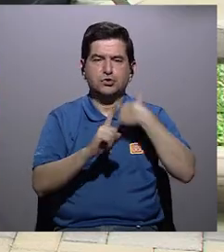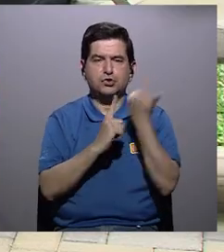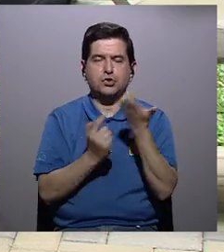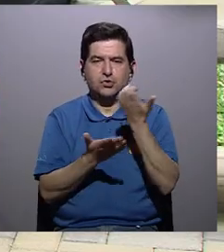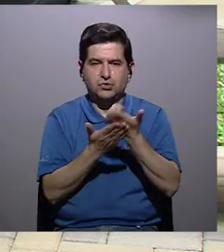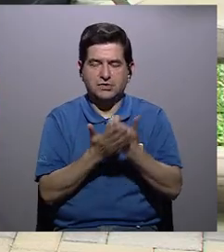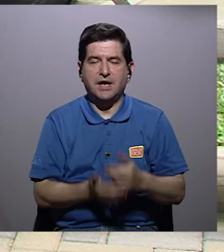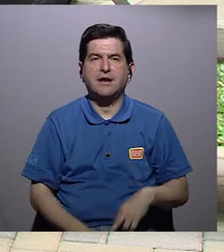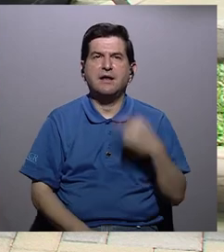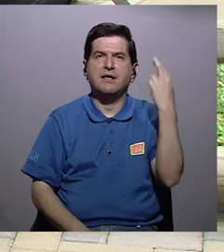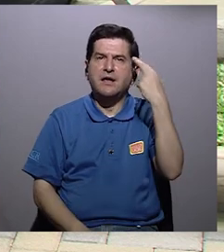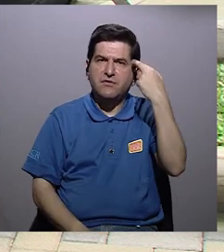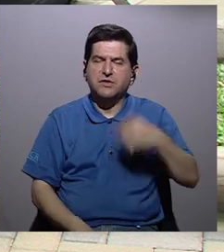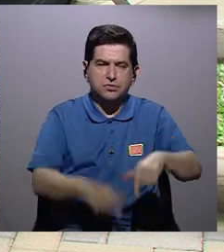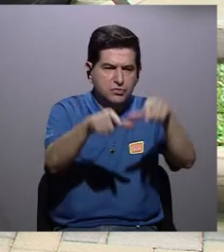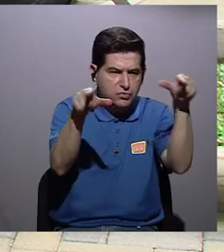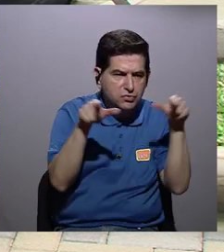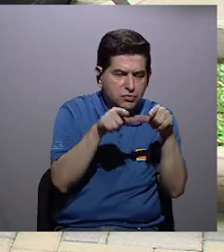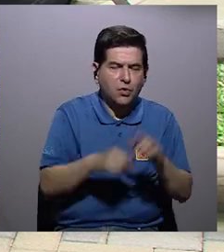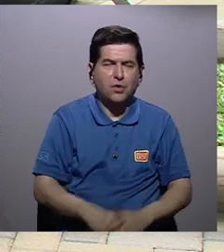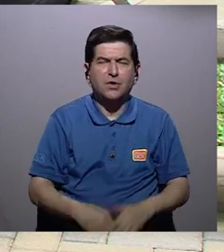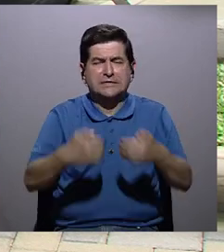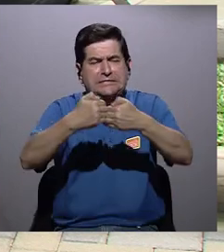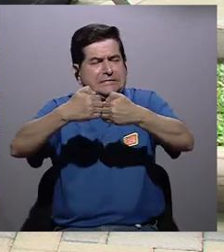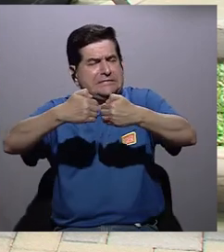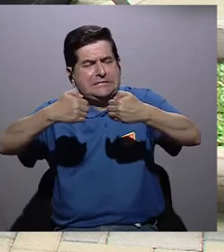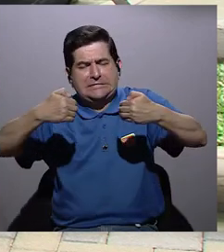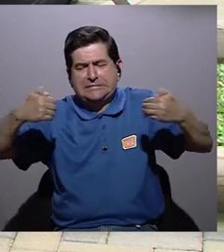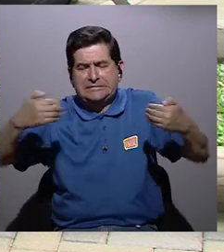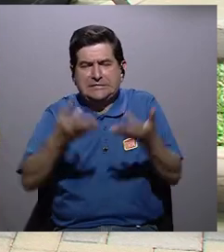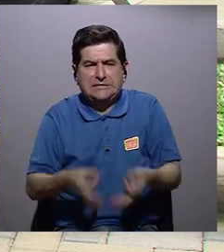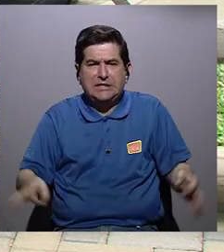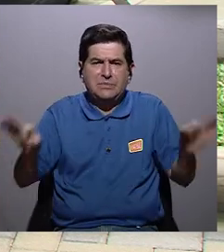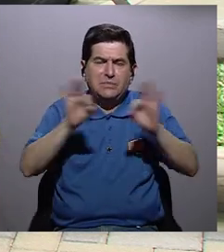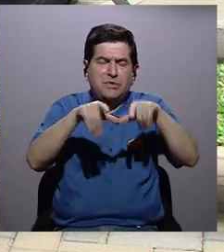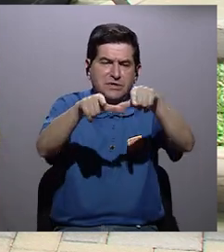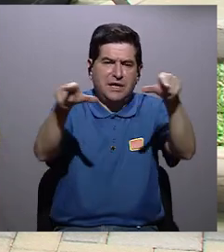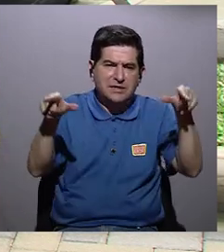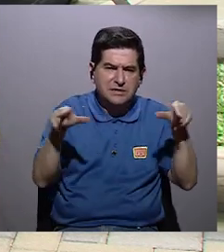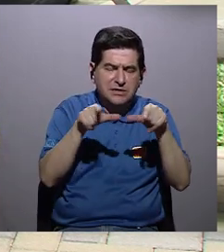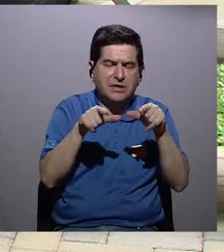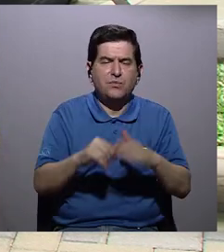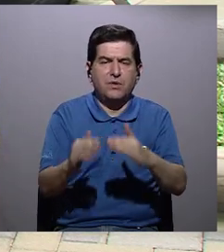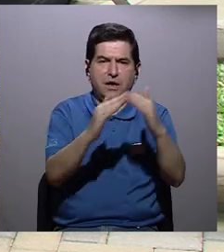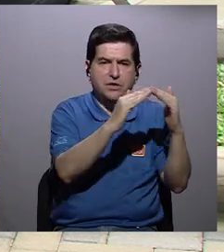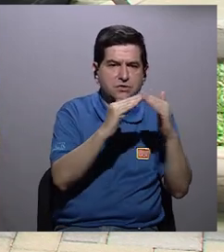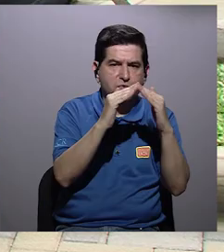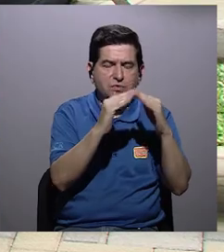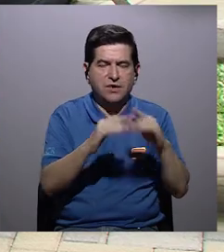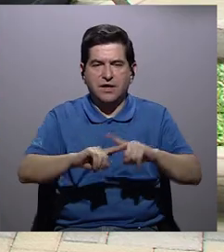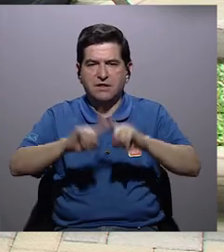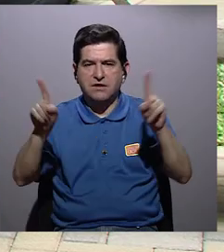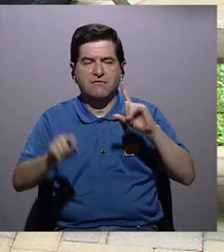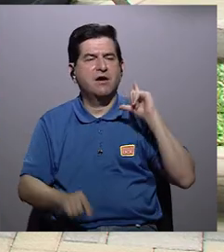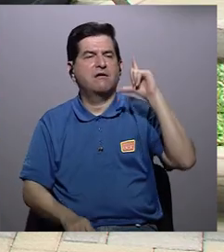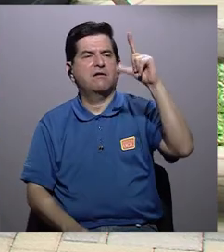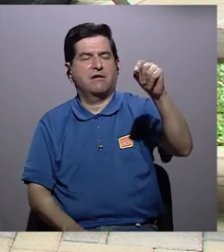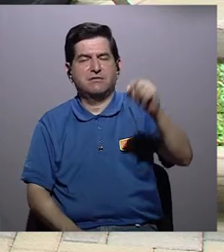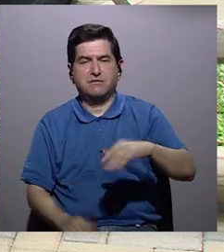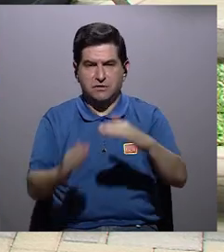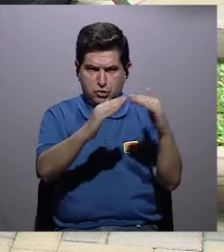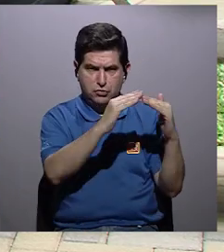Hay todavía sigue siendo un abismo muy importante la diferencia entre zona urbana y zona rural. La zona